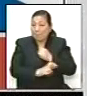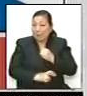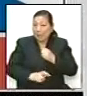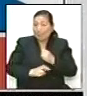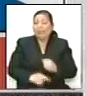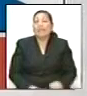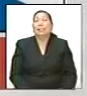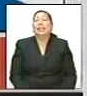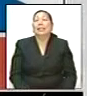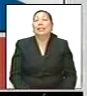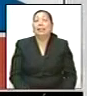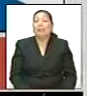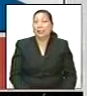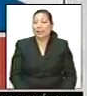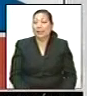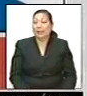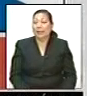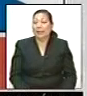alianza